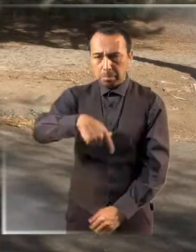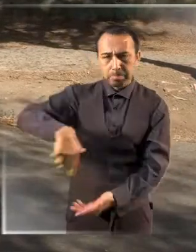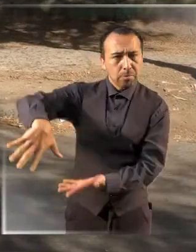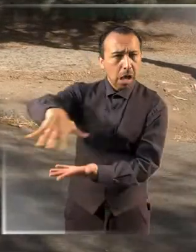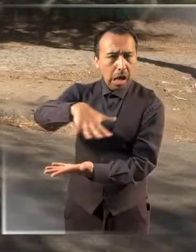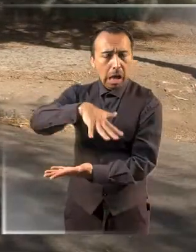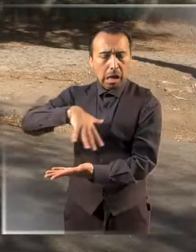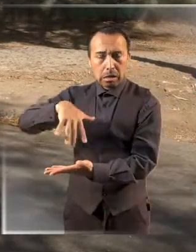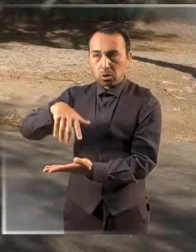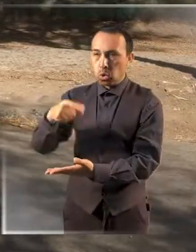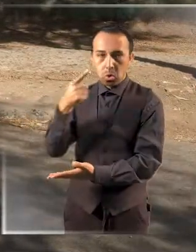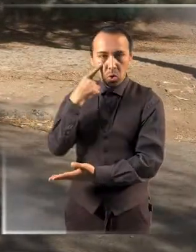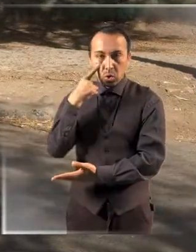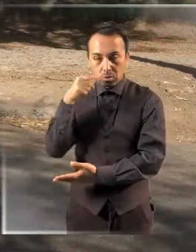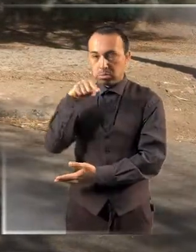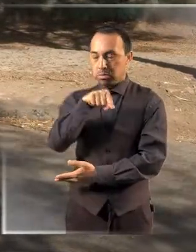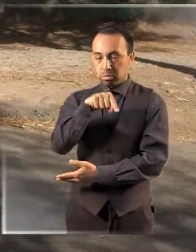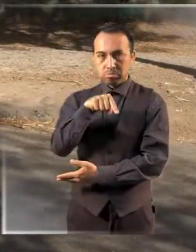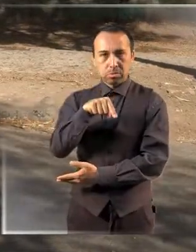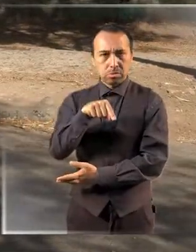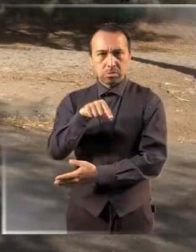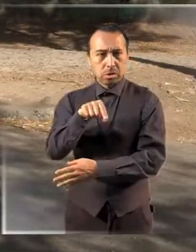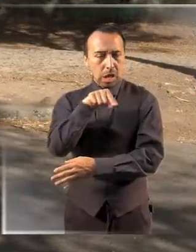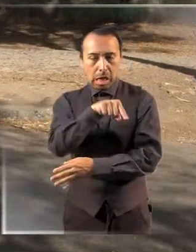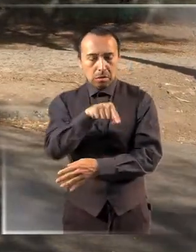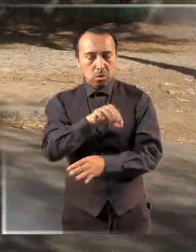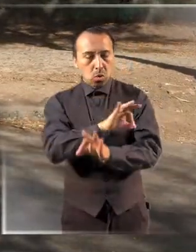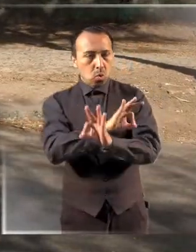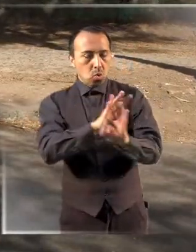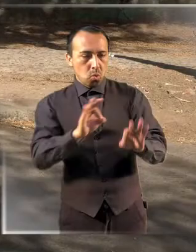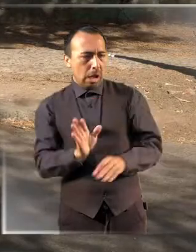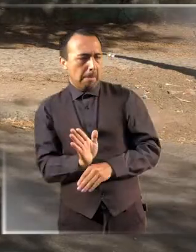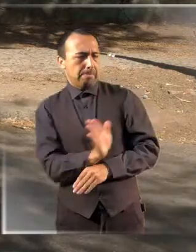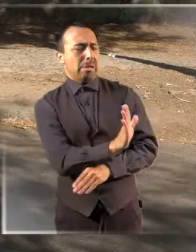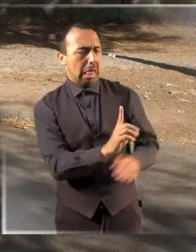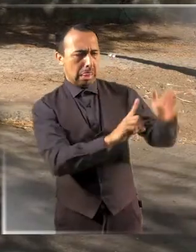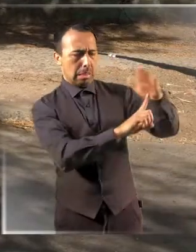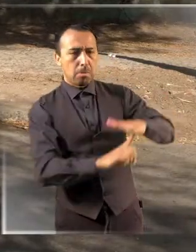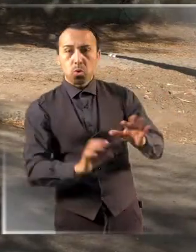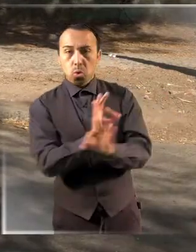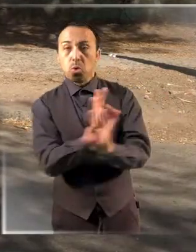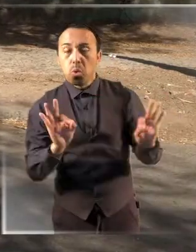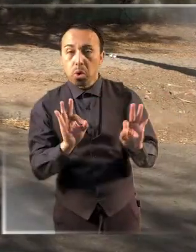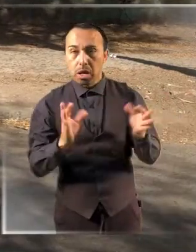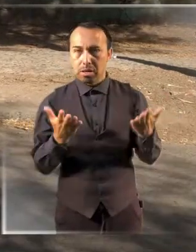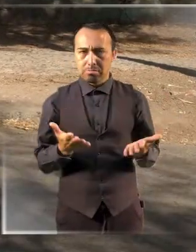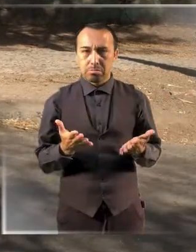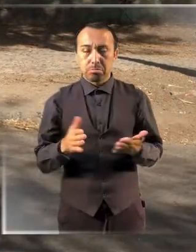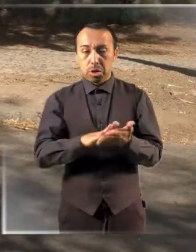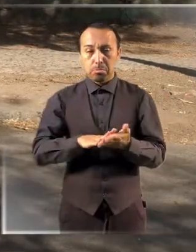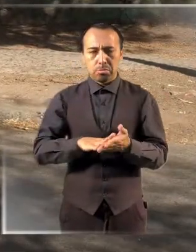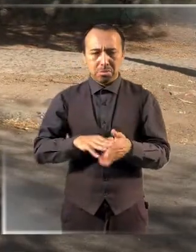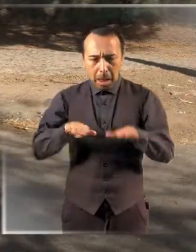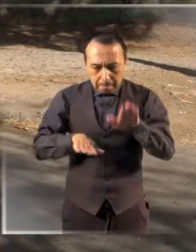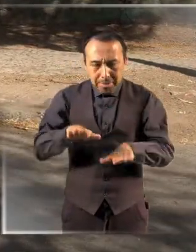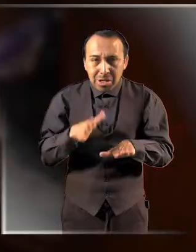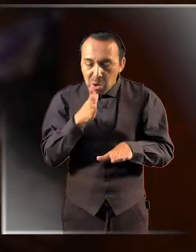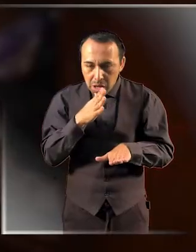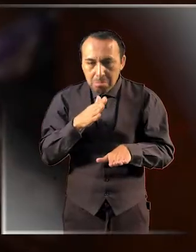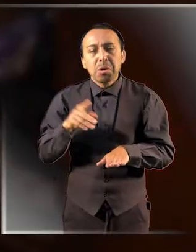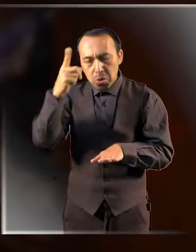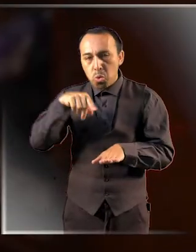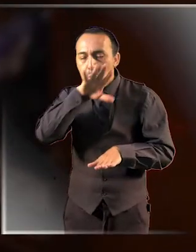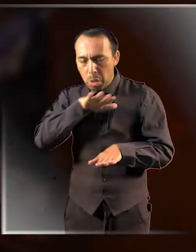Lo conocen tanto aquí la población, los chiquillos, que nunca lo han dejado de lado. Sus piernas son la